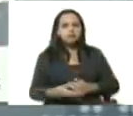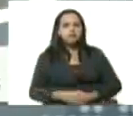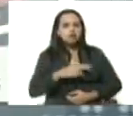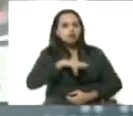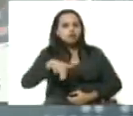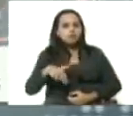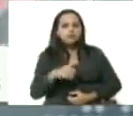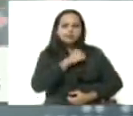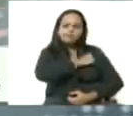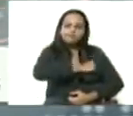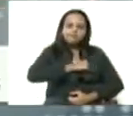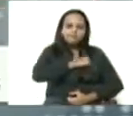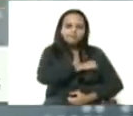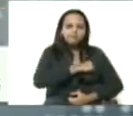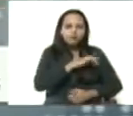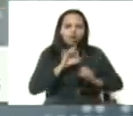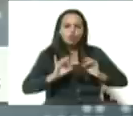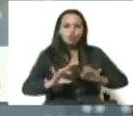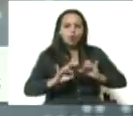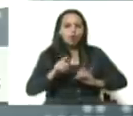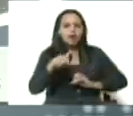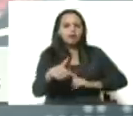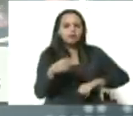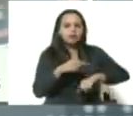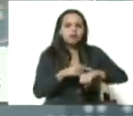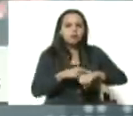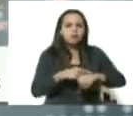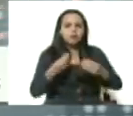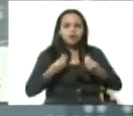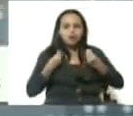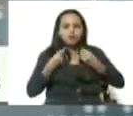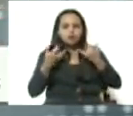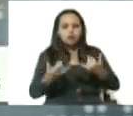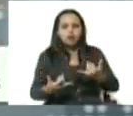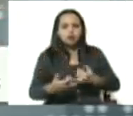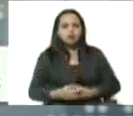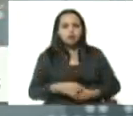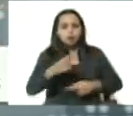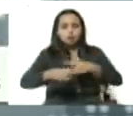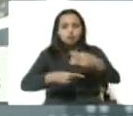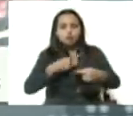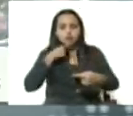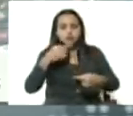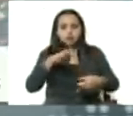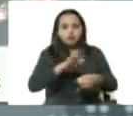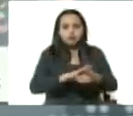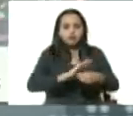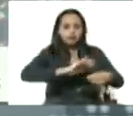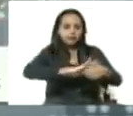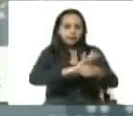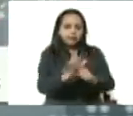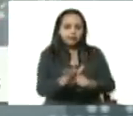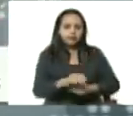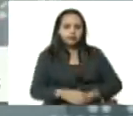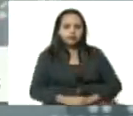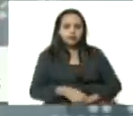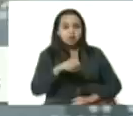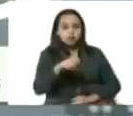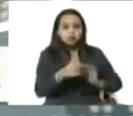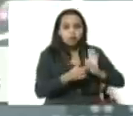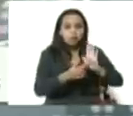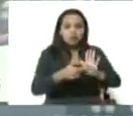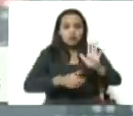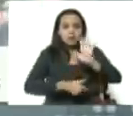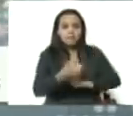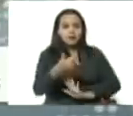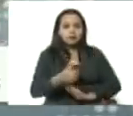nuestras condolencias por el momento que están viviendo, bueno, víctimas del coronavirus. Esto es una muestra más